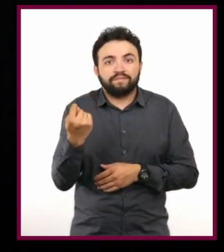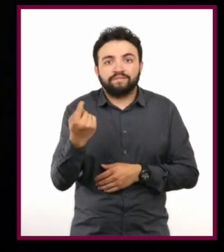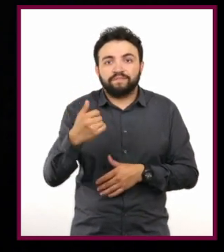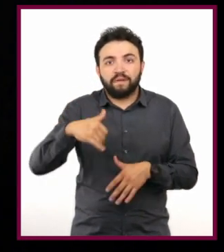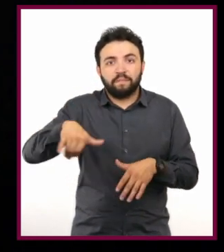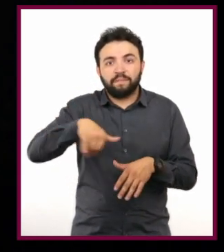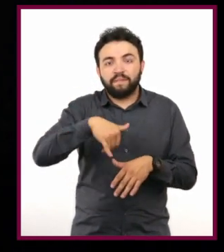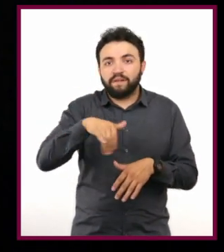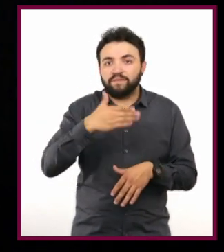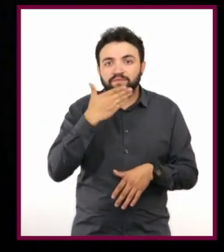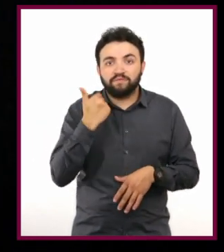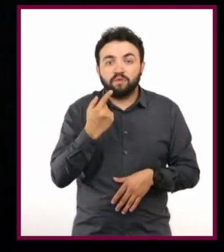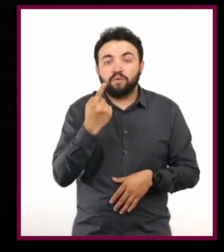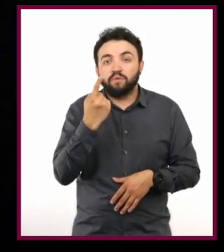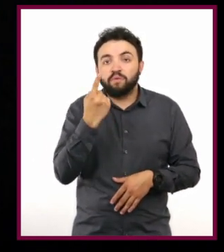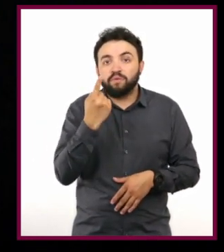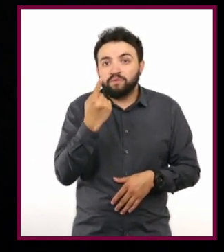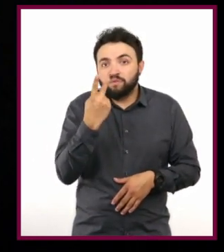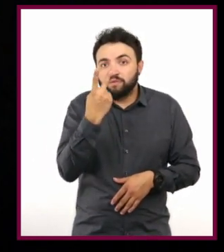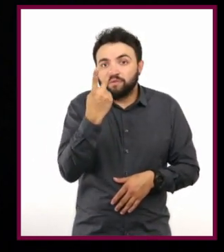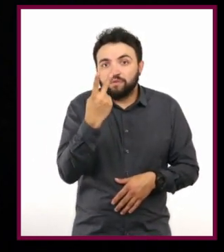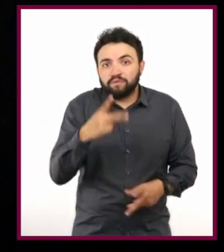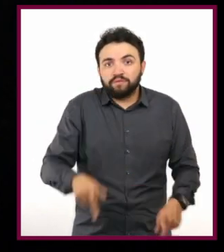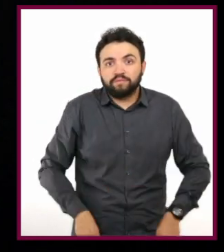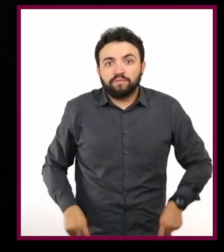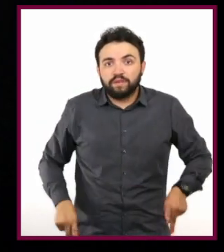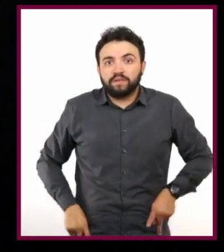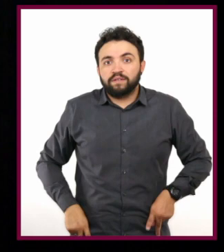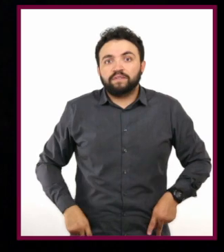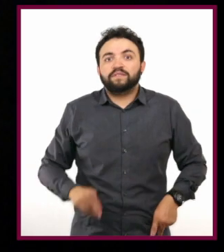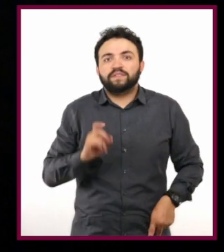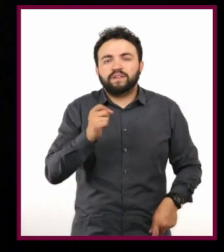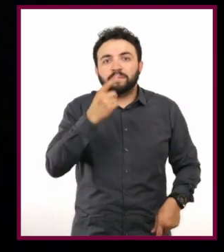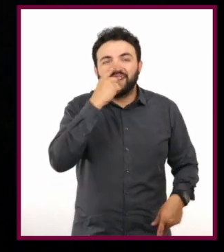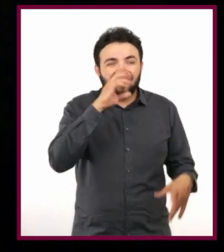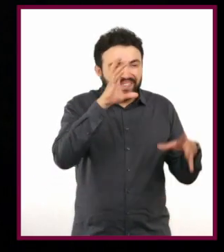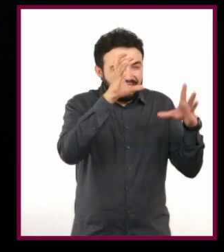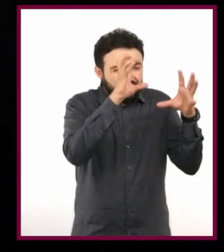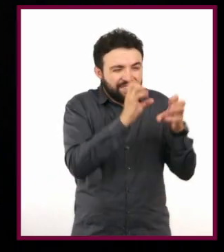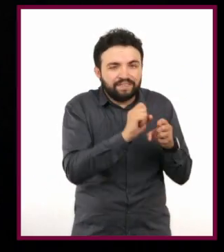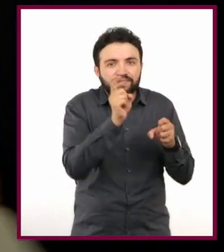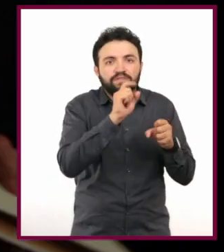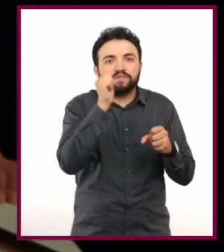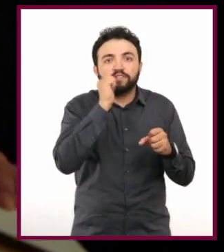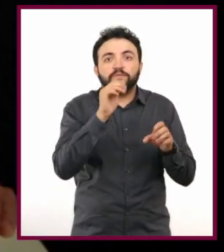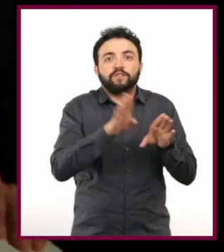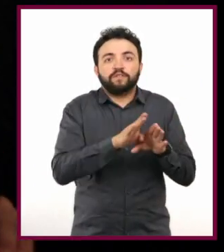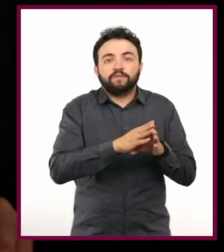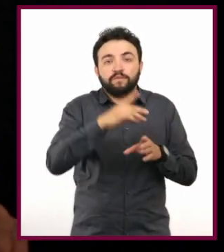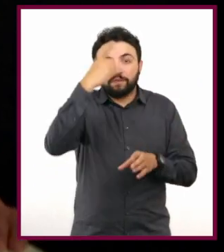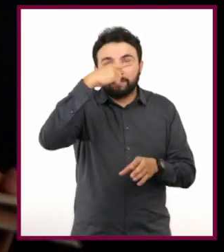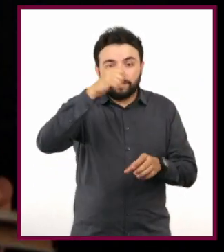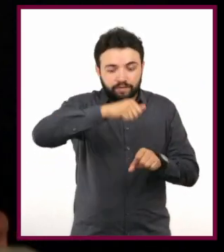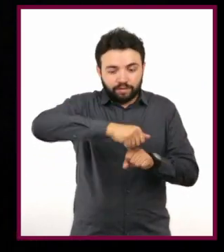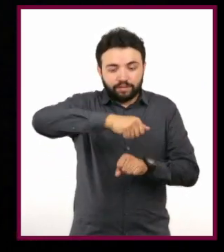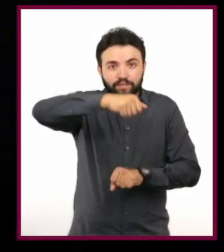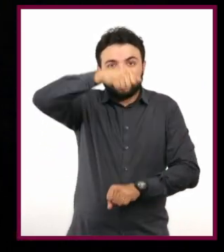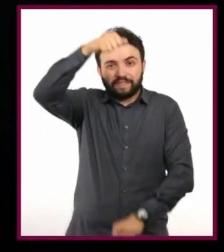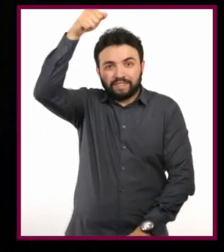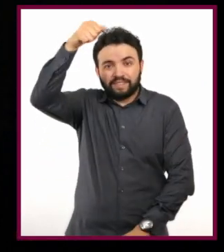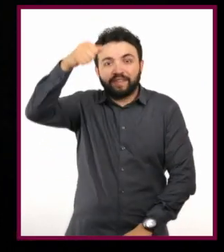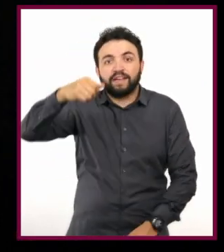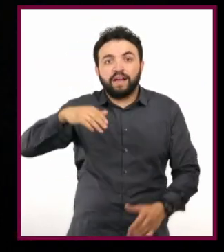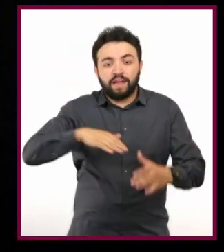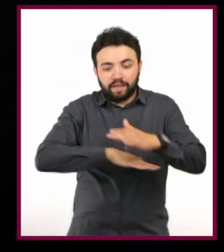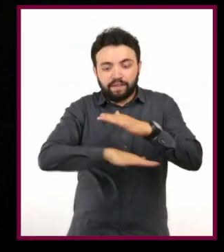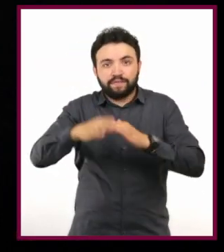menos plancha. Solo tenía un par de pantalones que para que no se arrugaran los ponía bien estirados en las noches abajo